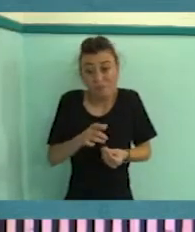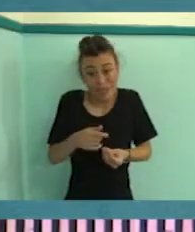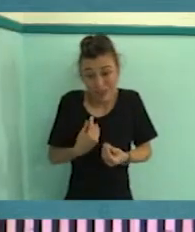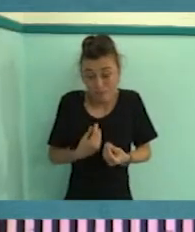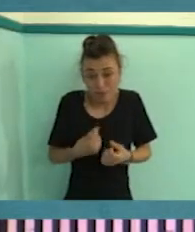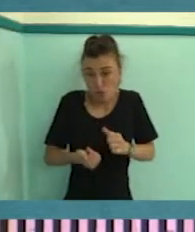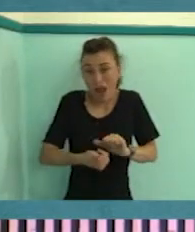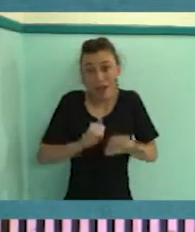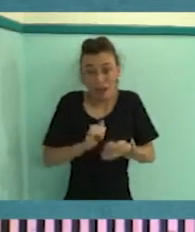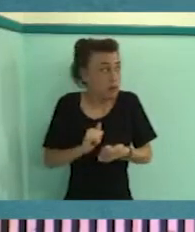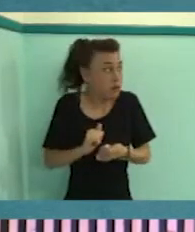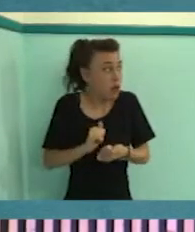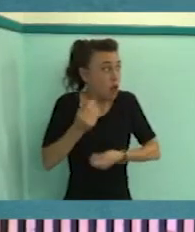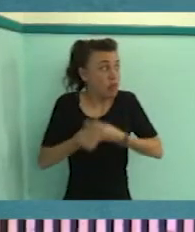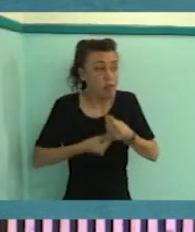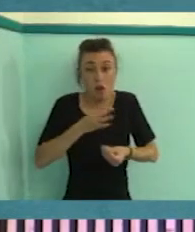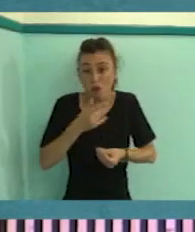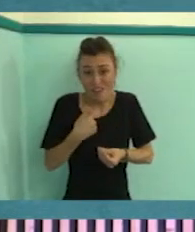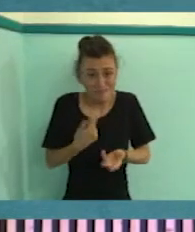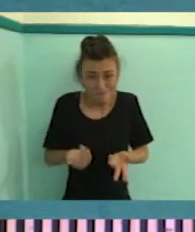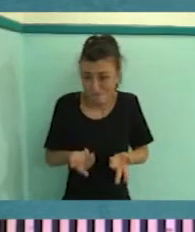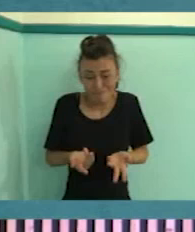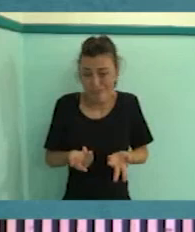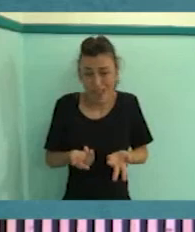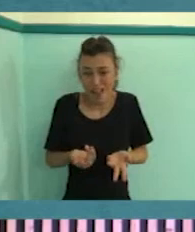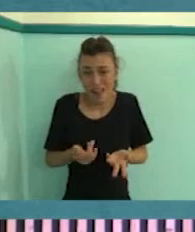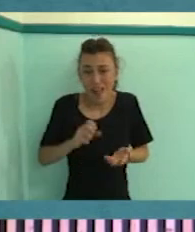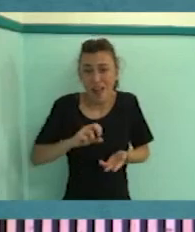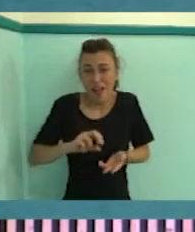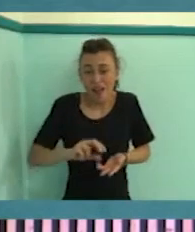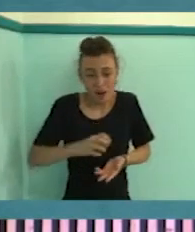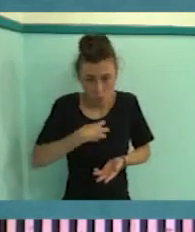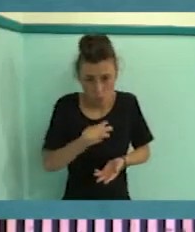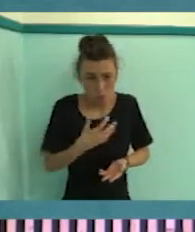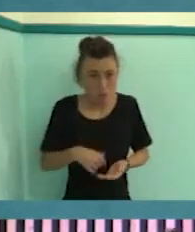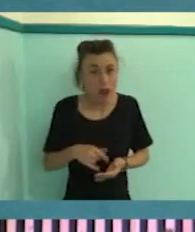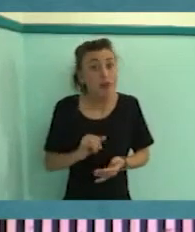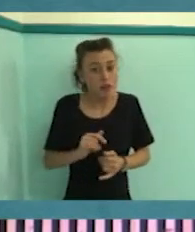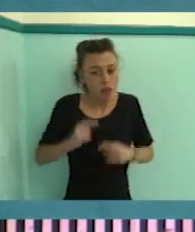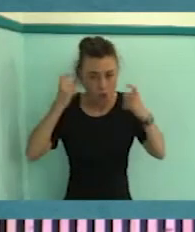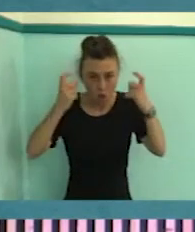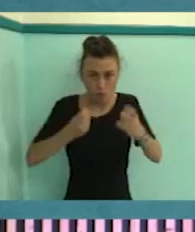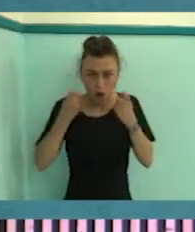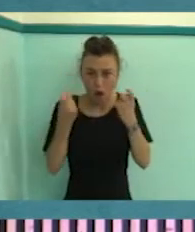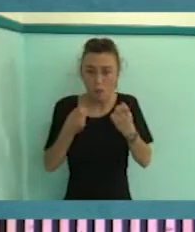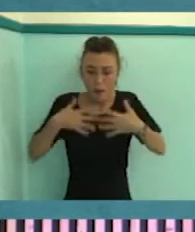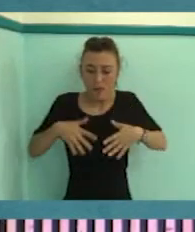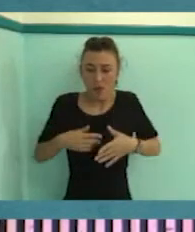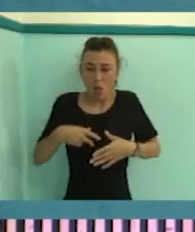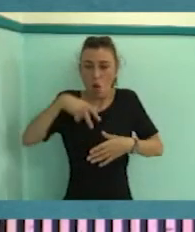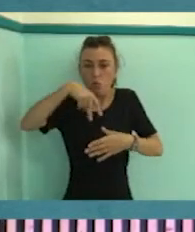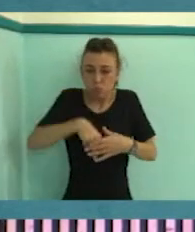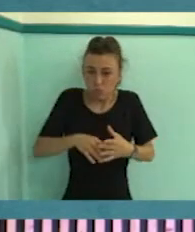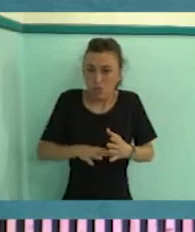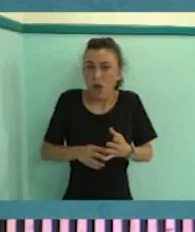prácticamente para la Alfa roja Pero bueno todo el mundo fíjate qué esfuerzo ha hecho para poderse meter en el vestido madre mía es que es que es la